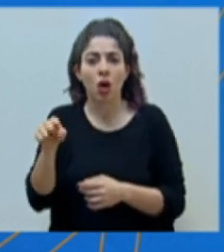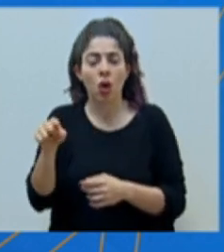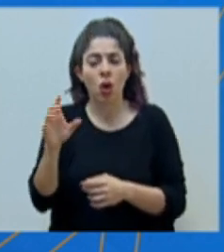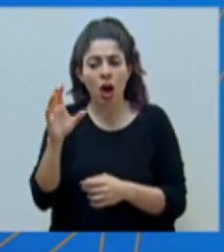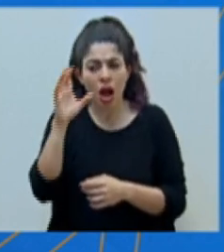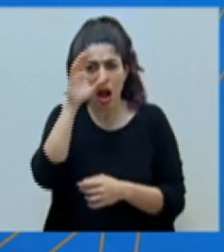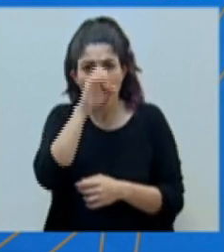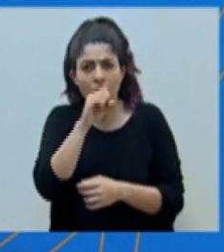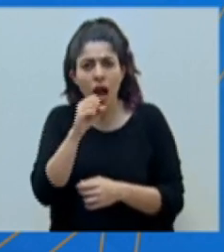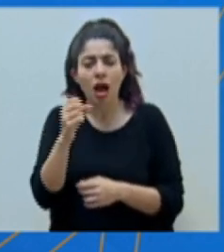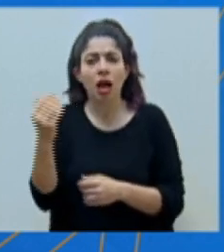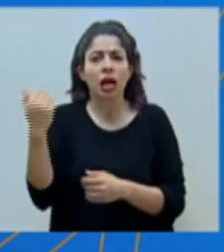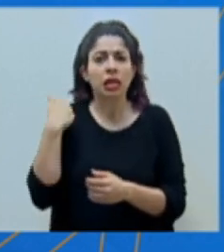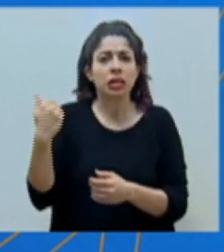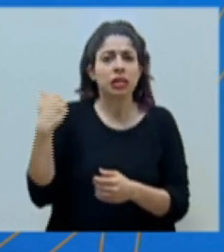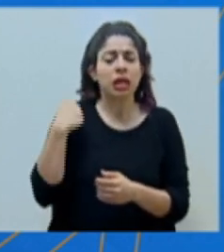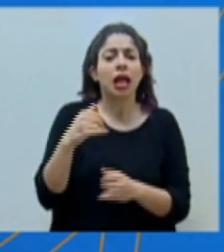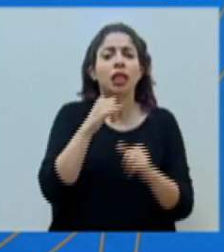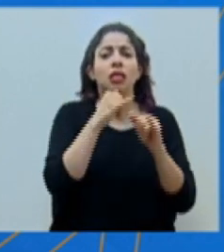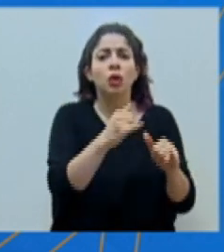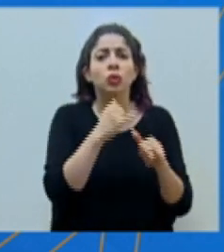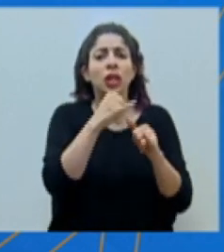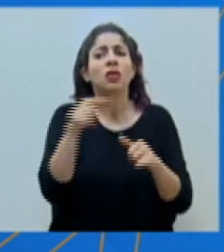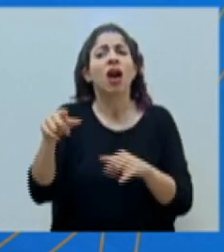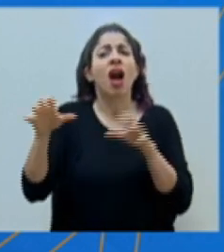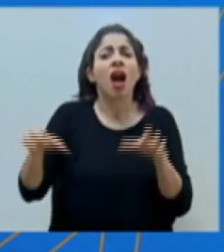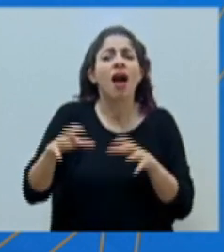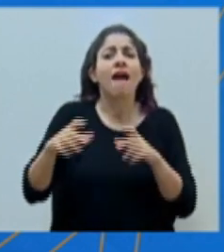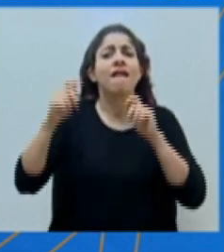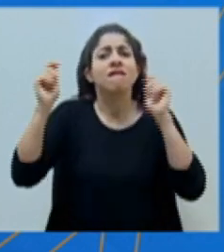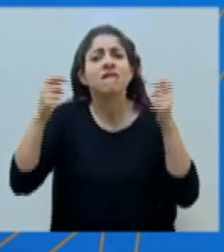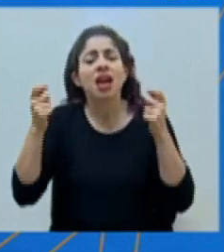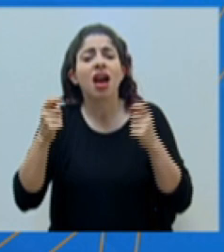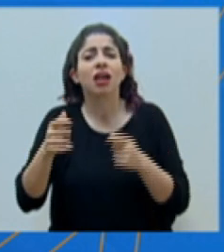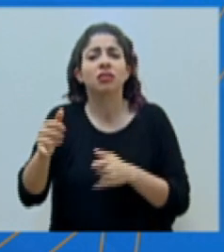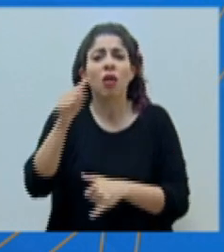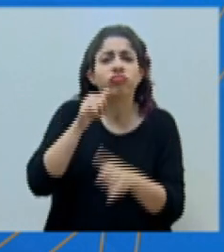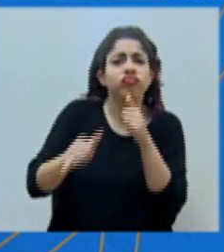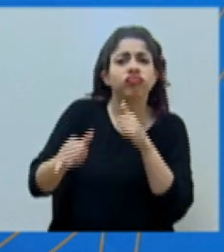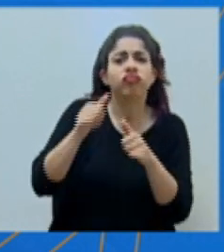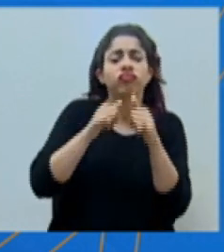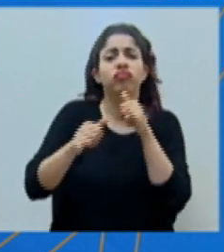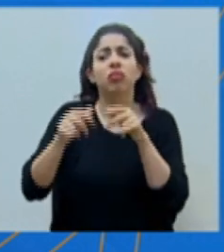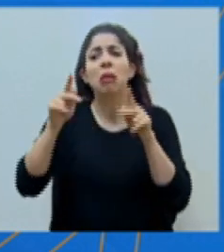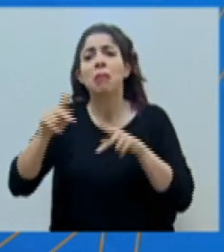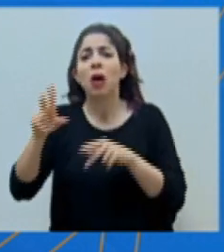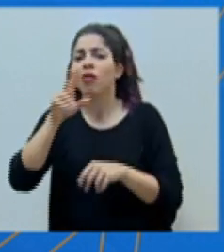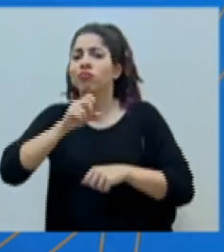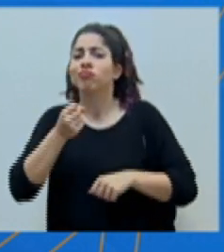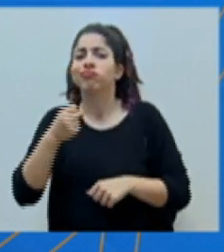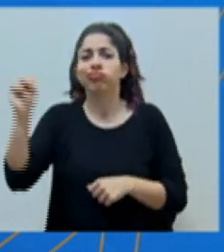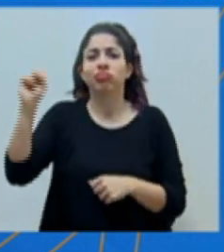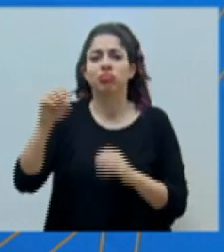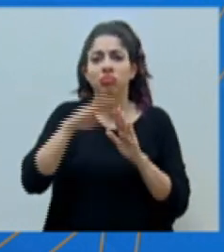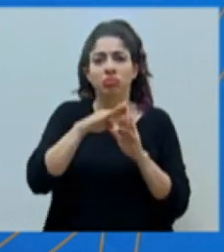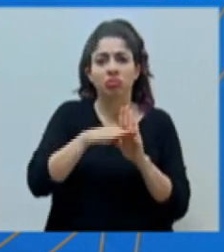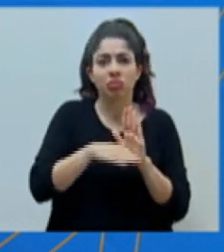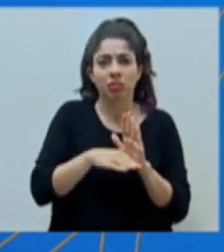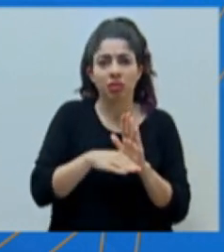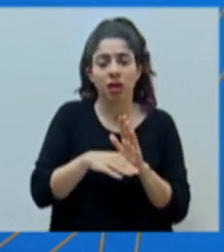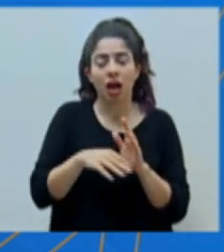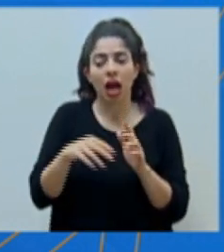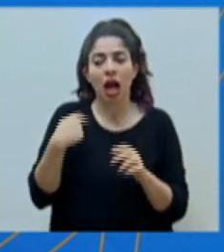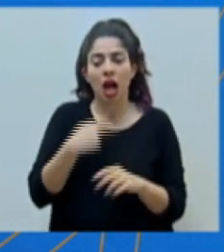venido presentando denuncias de actividades, fiestas, ingesta de licor, personas que no cumplen con las medidas,